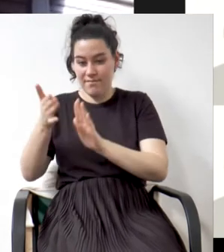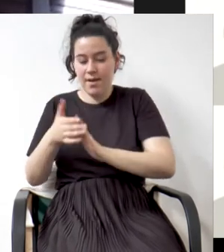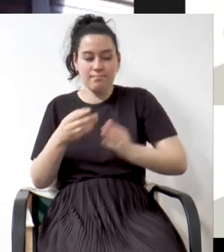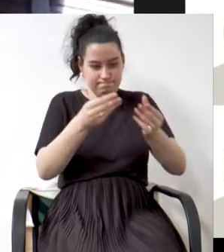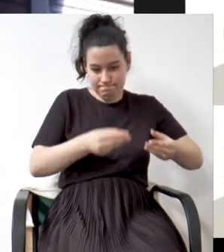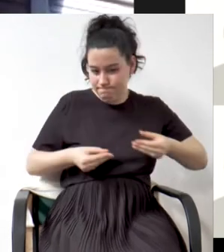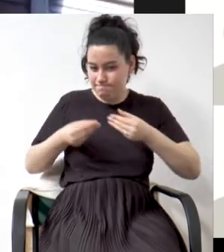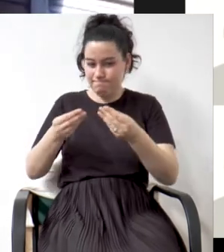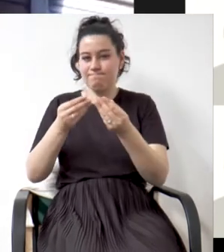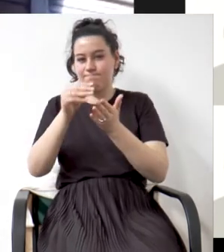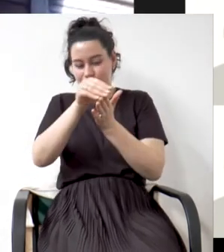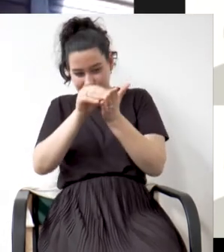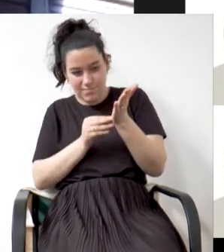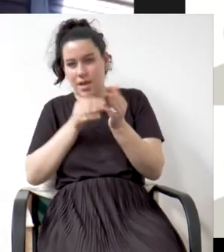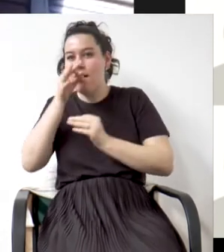insumos